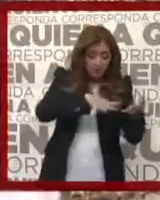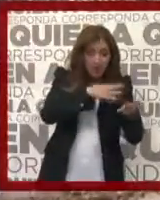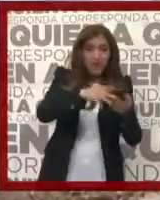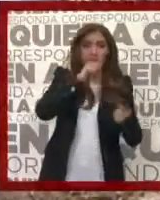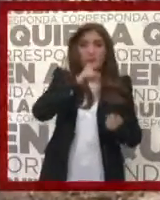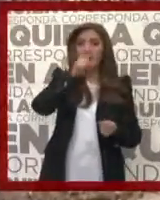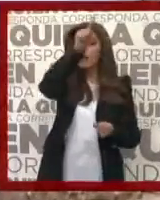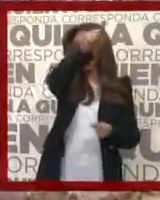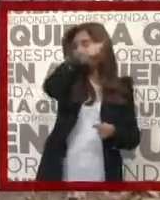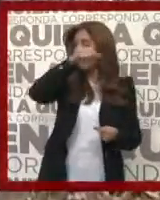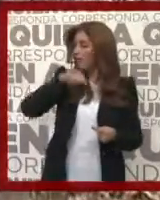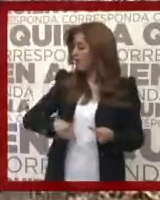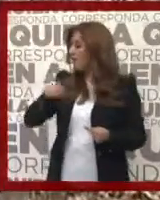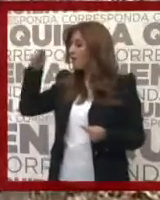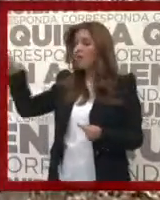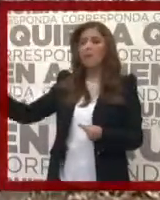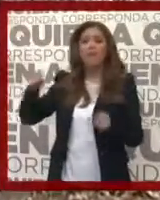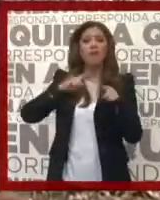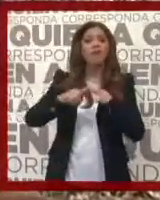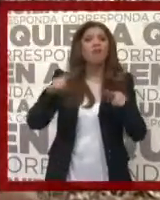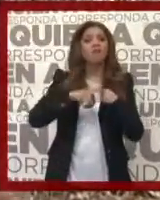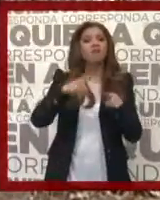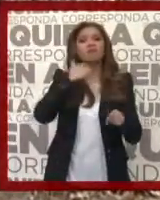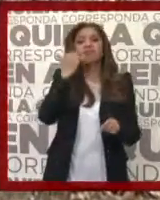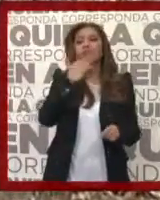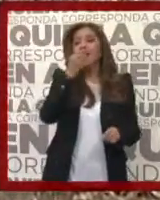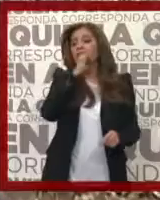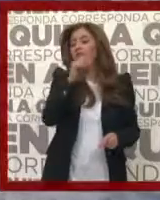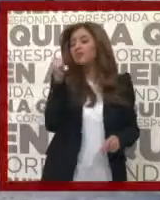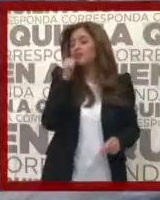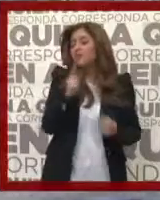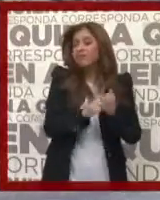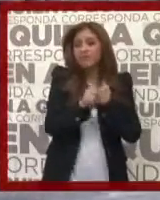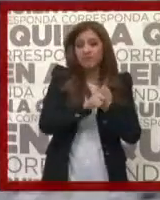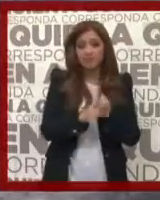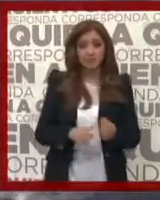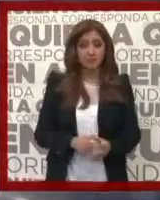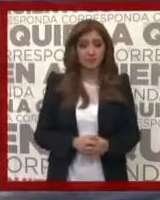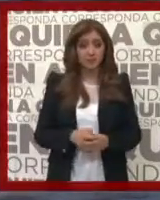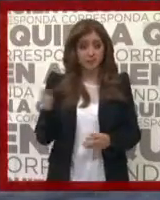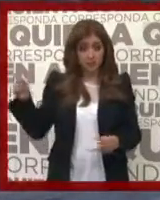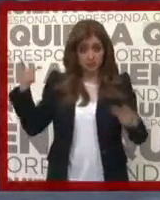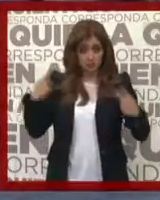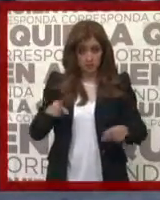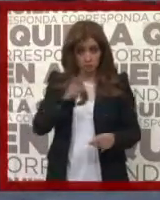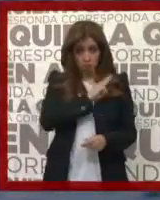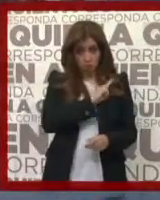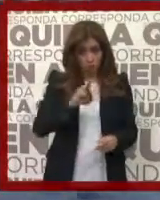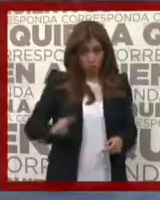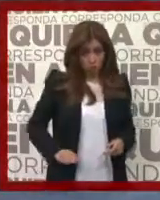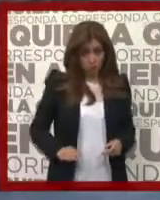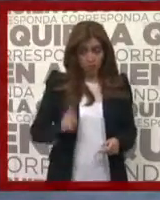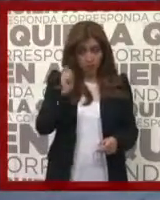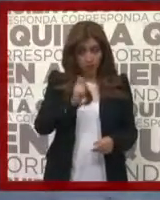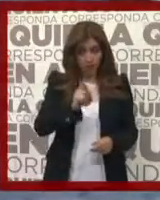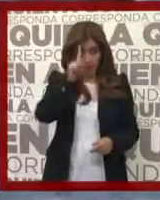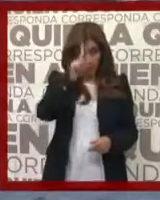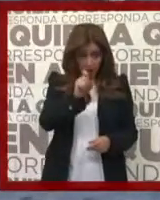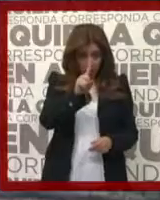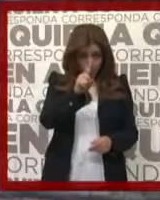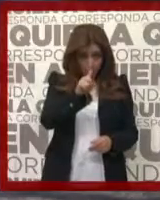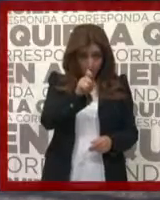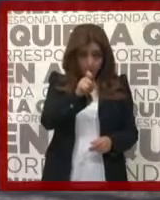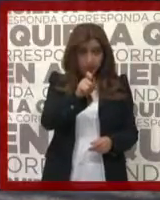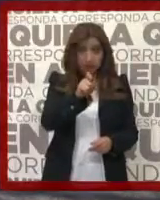allá, en la de acá. Y siempre ha habido ese mismo problema. Las cuadrillas del Sistema Municipal de Aguas y Saneamiento, el